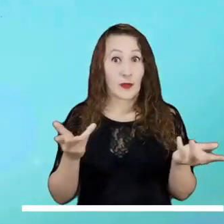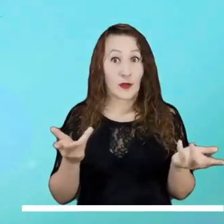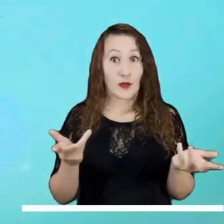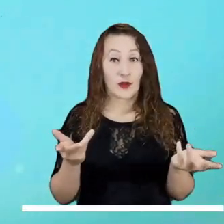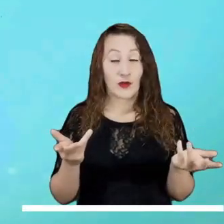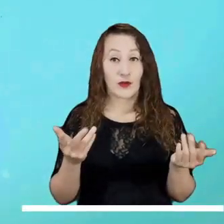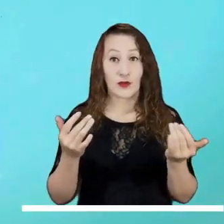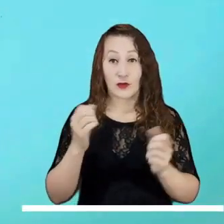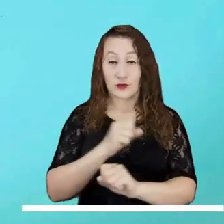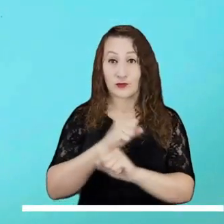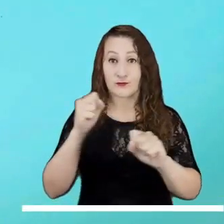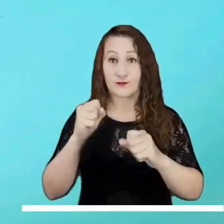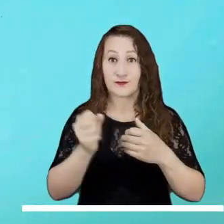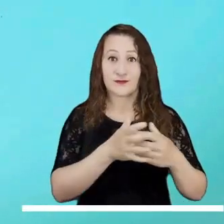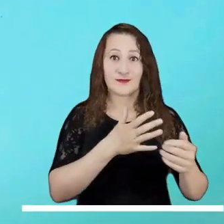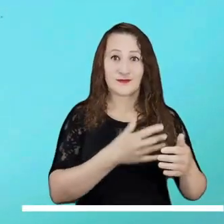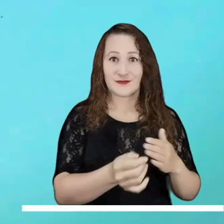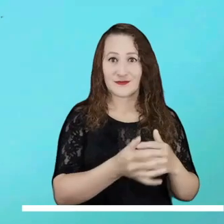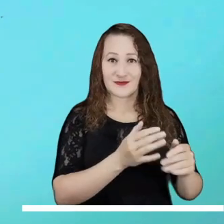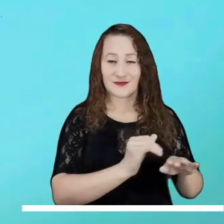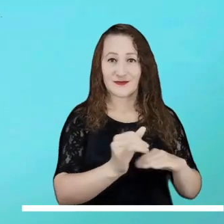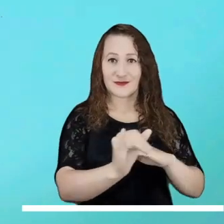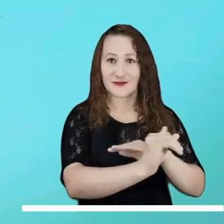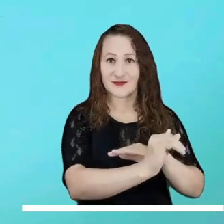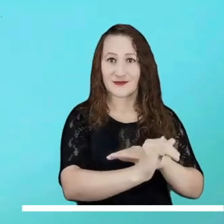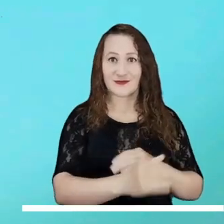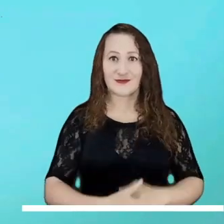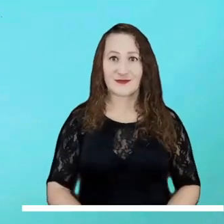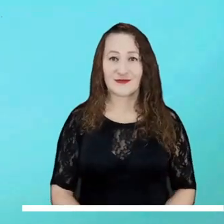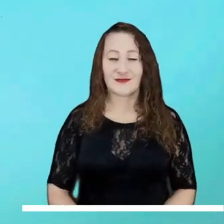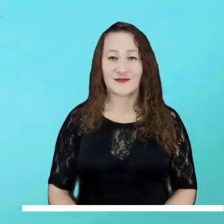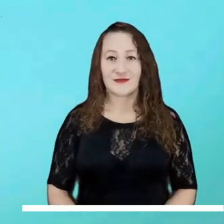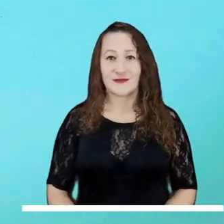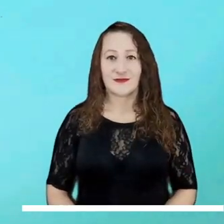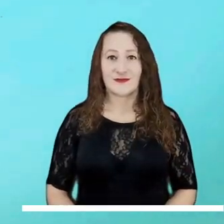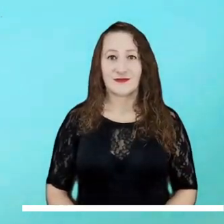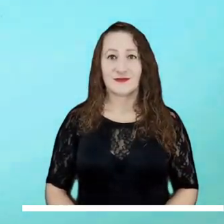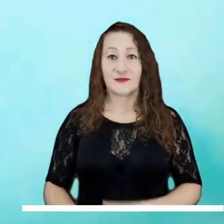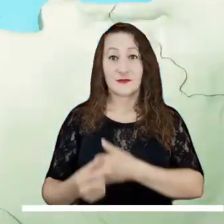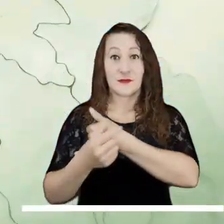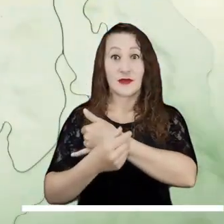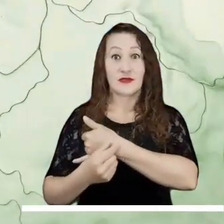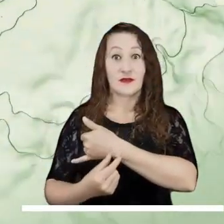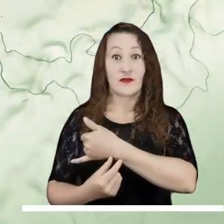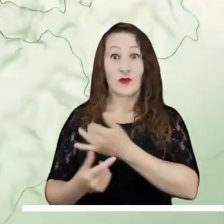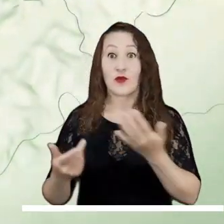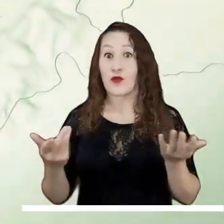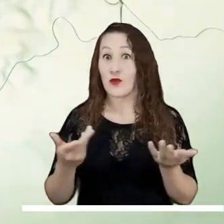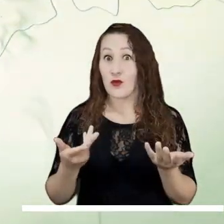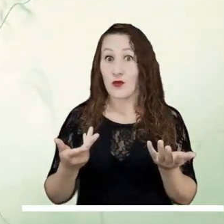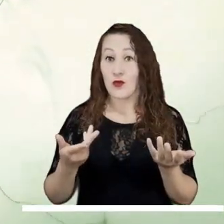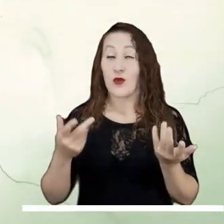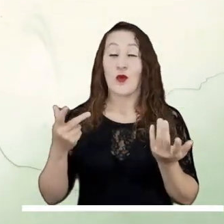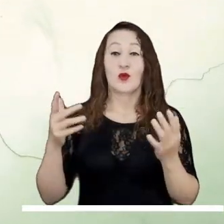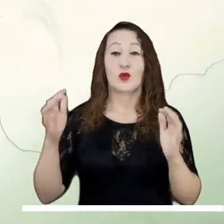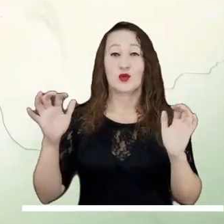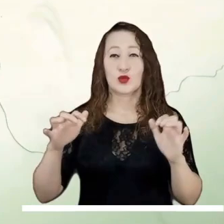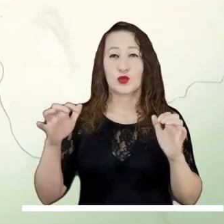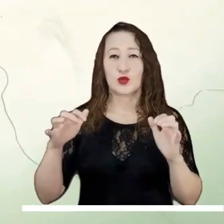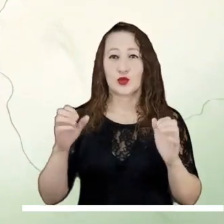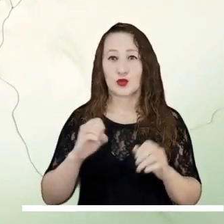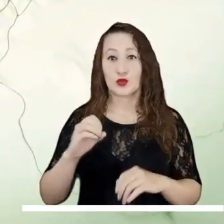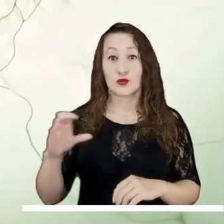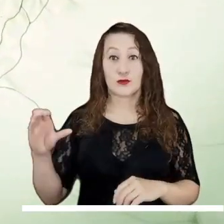Asimismo, la nubosidad variable y el tiempo seco serían los protagonistas de la mañana en el archipiélago de San Andrés y Providencia. Visitemos